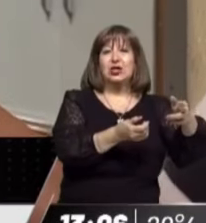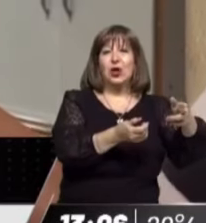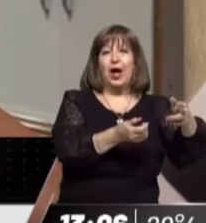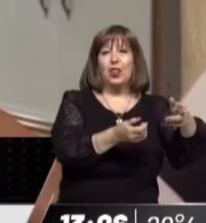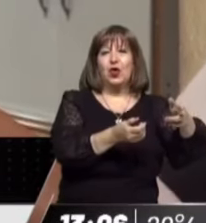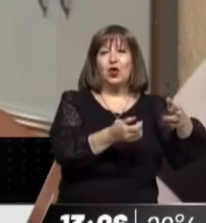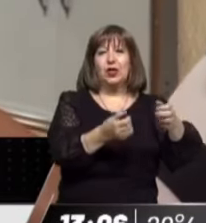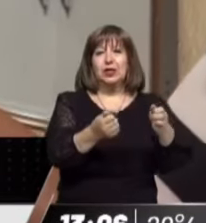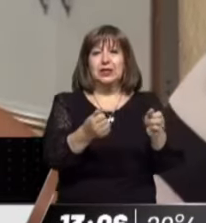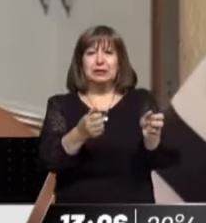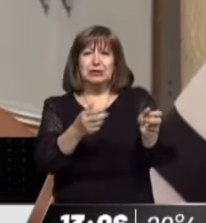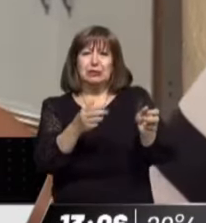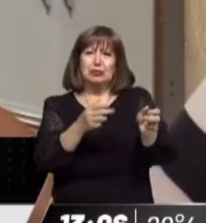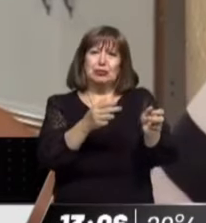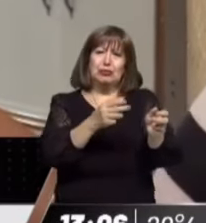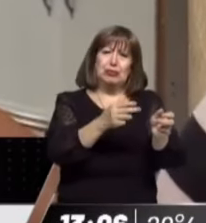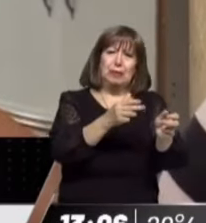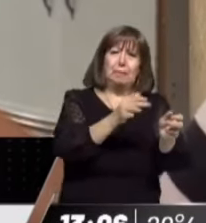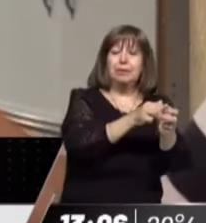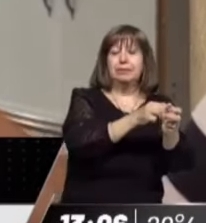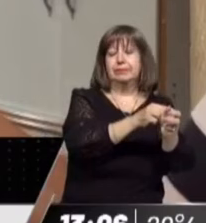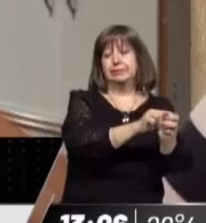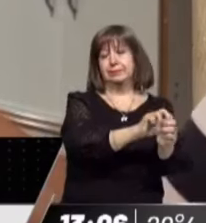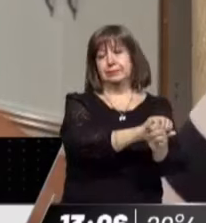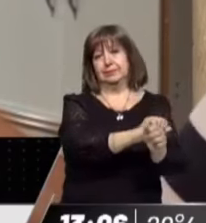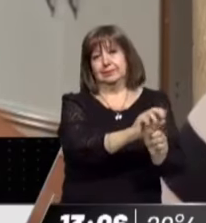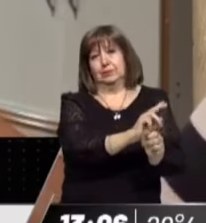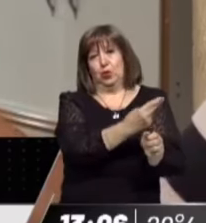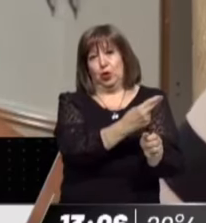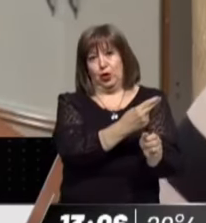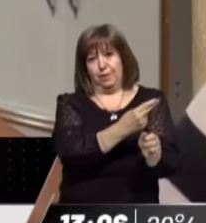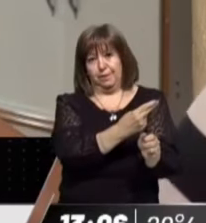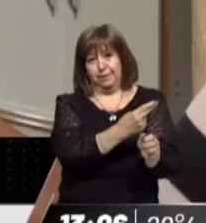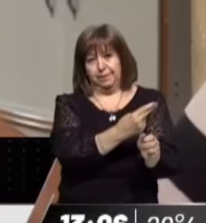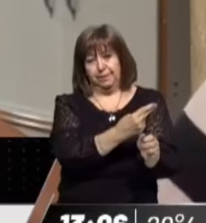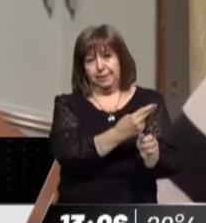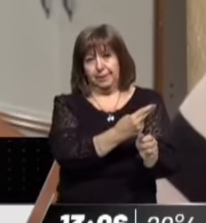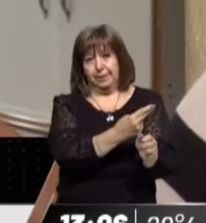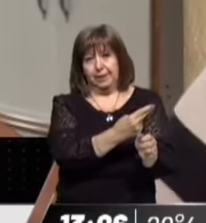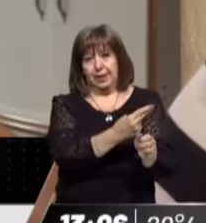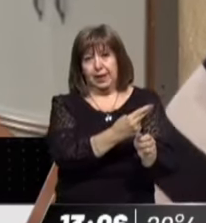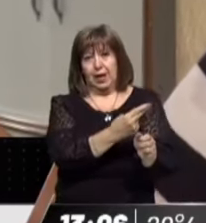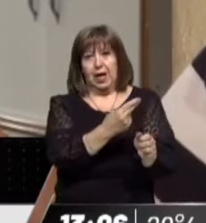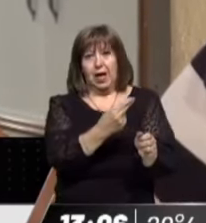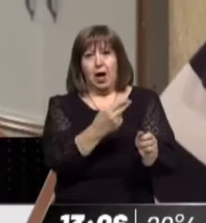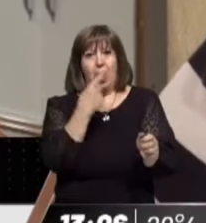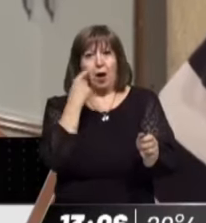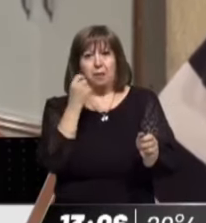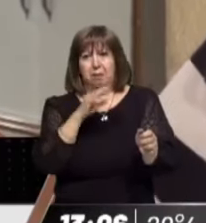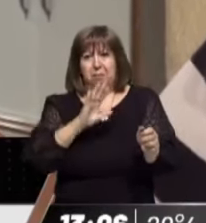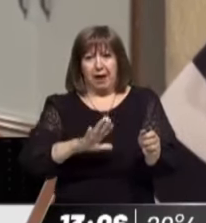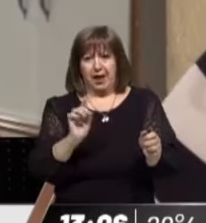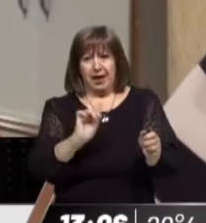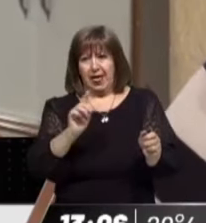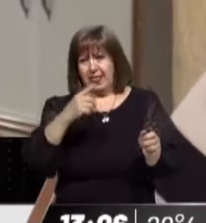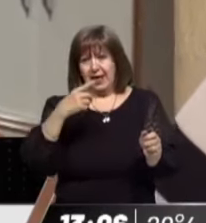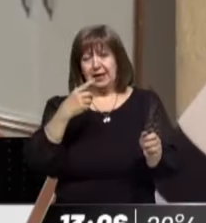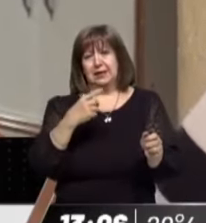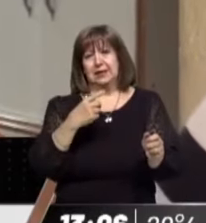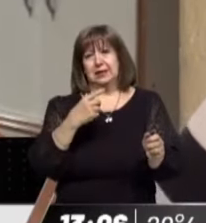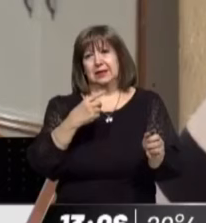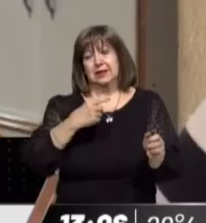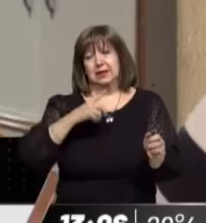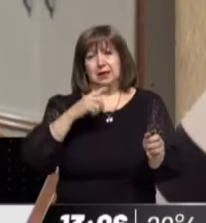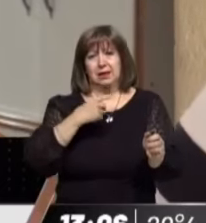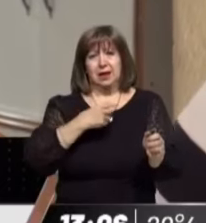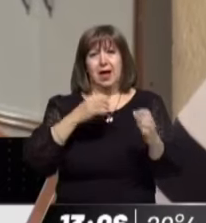él directamente pierde la vida en el instante mi hijo y se da la fuga ni siquiera se para nada